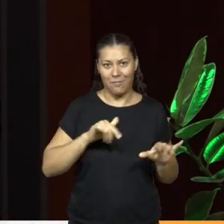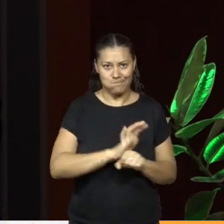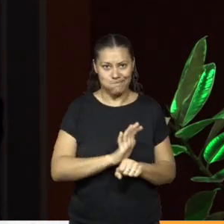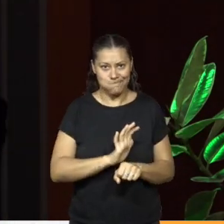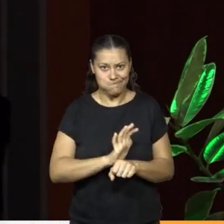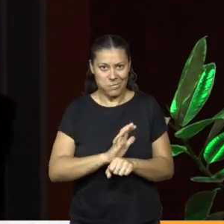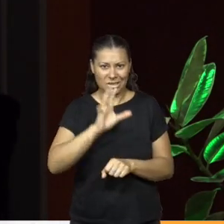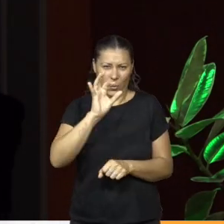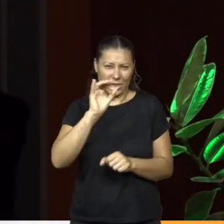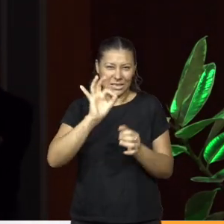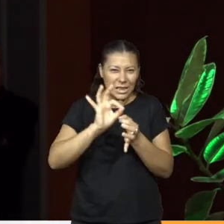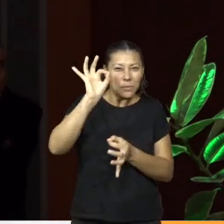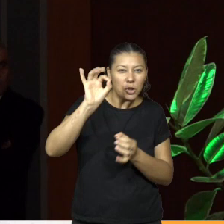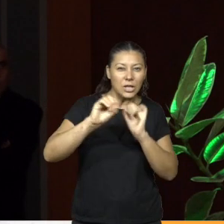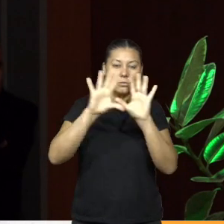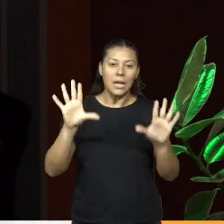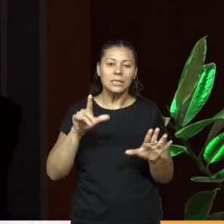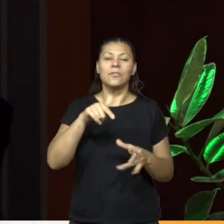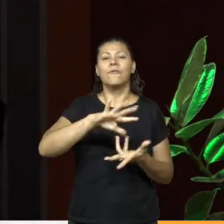tabla, digamos, que hemos